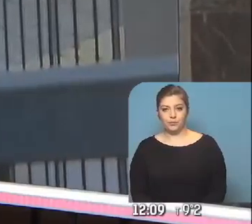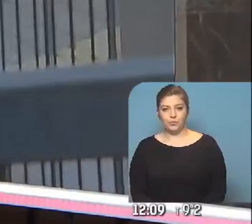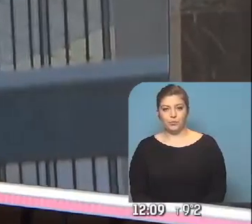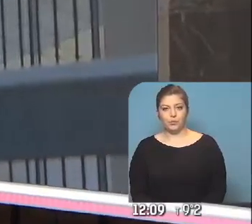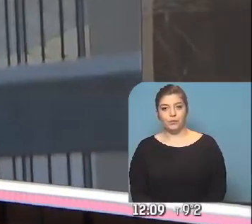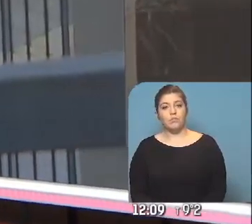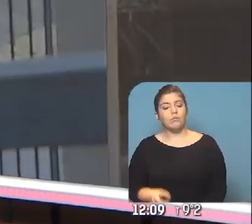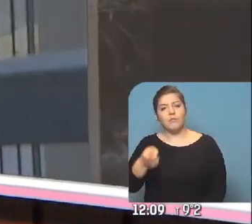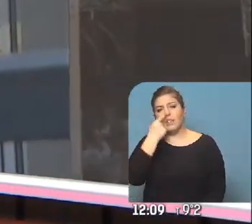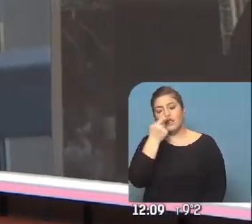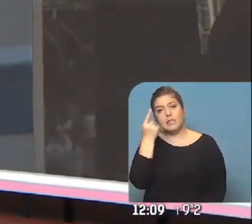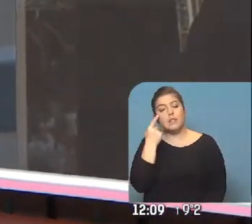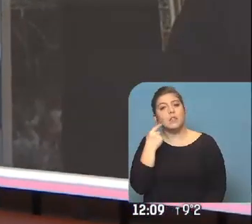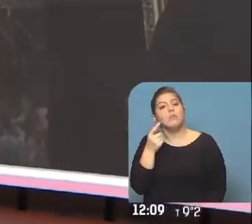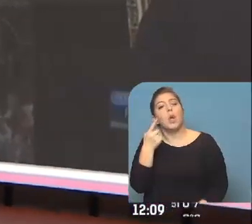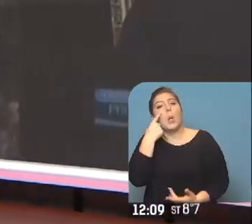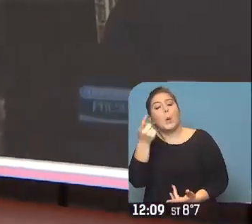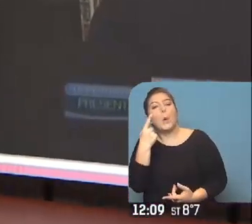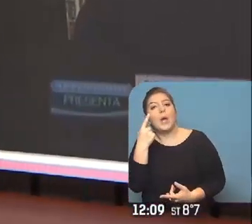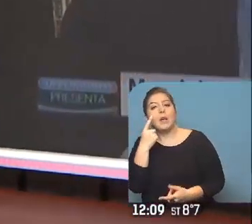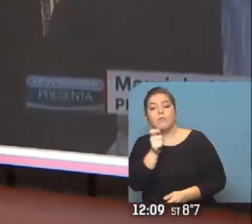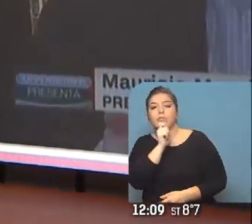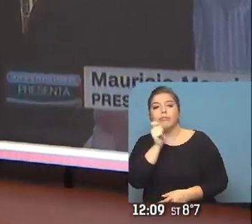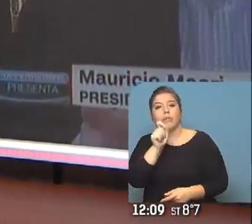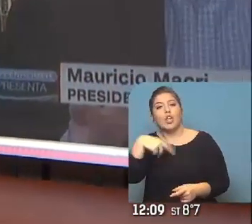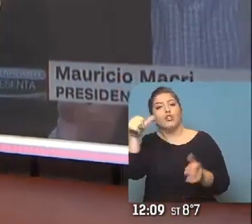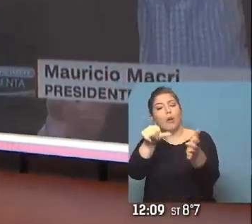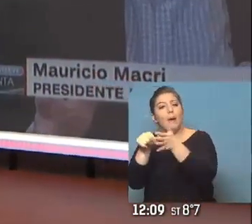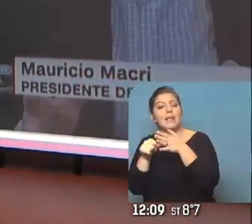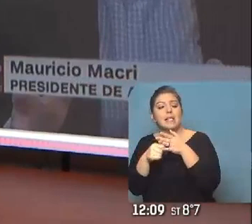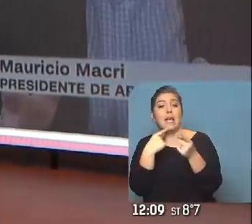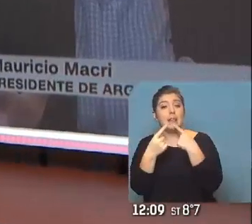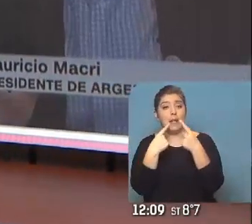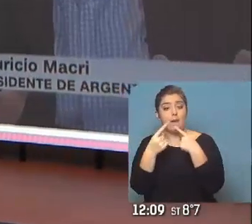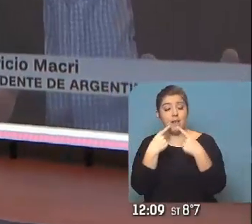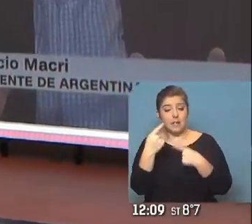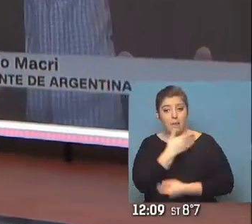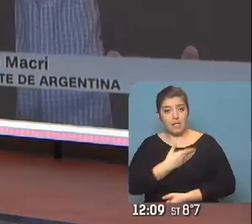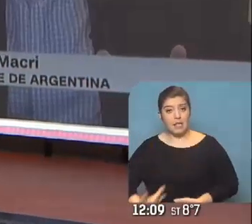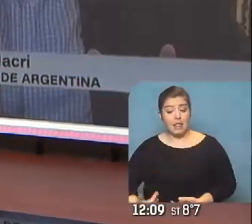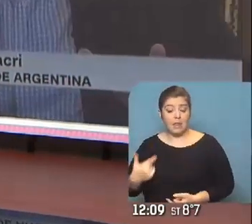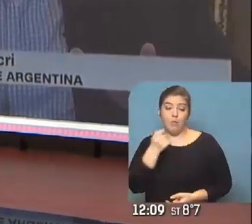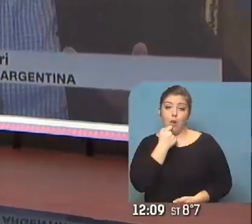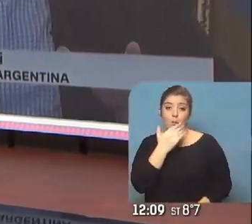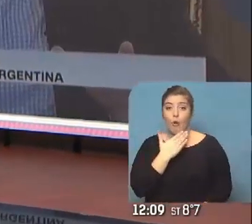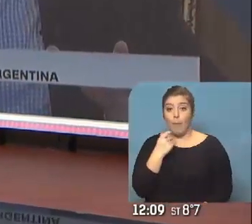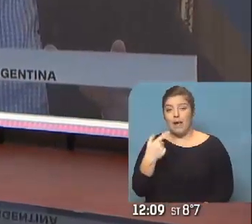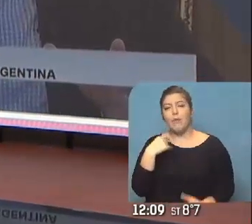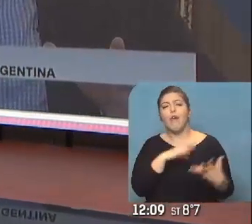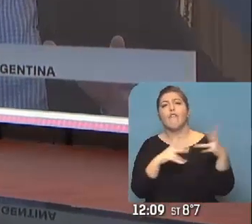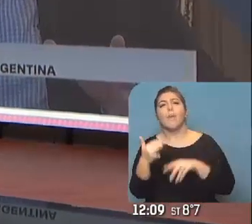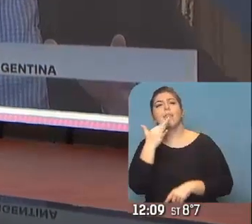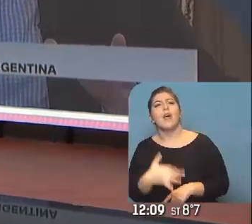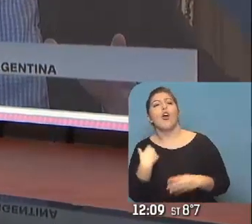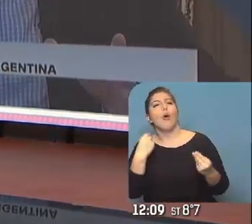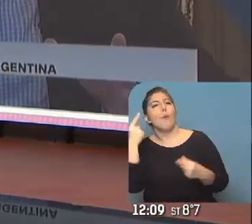Siempre es interesante escuchar a los medios extranjeros cuando entrevistan a un presidente de la nación, en este caso nuestro presidente Mauricio Macri, porque es una forma de entender cómo nos ve el